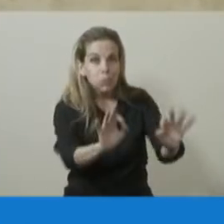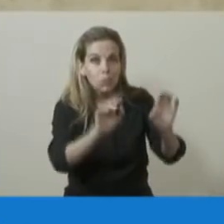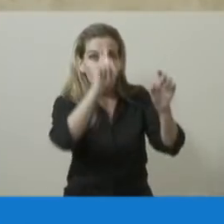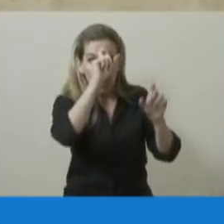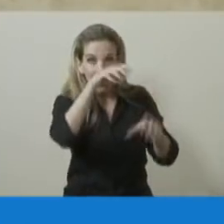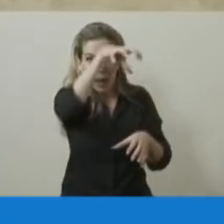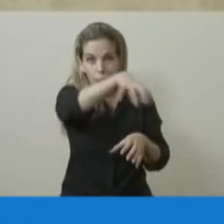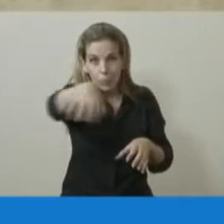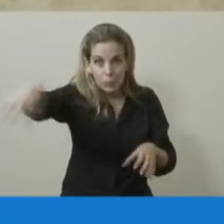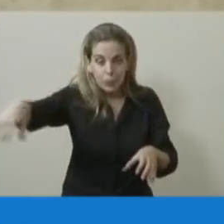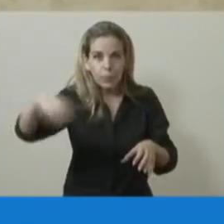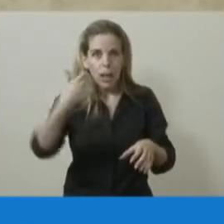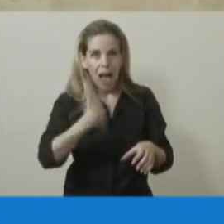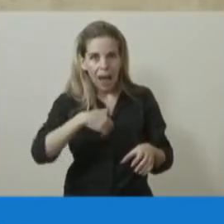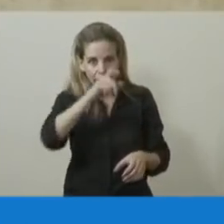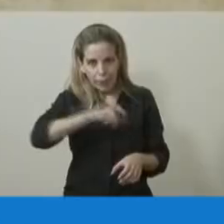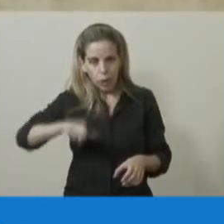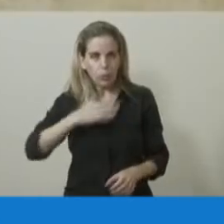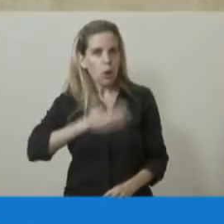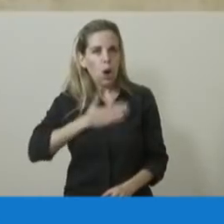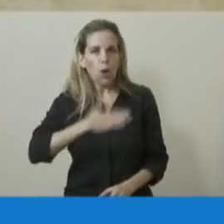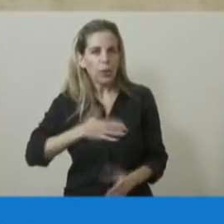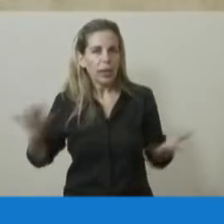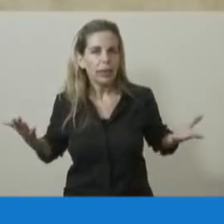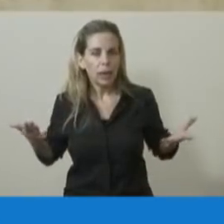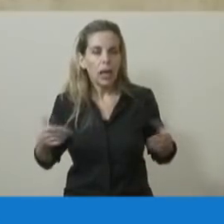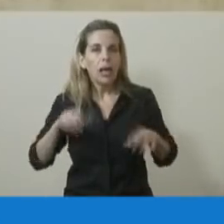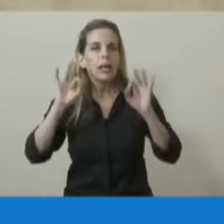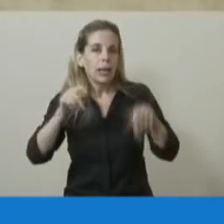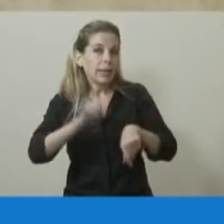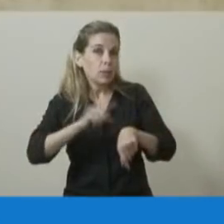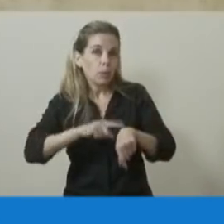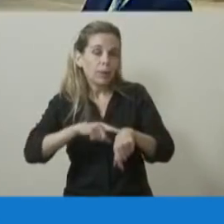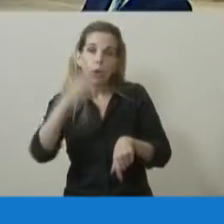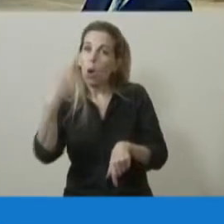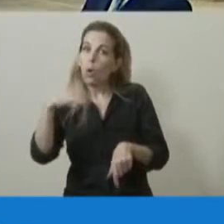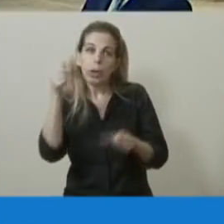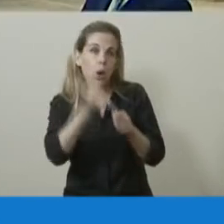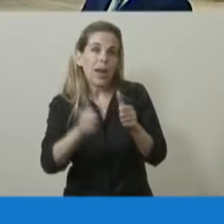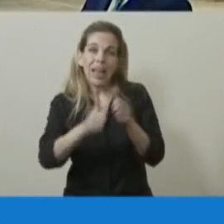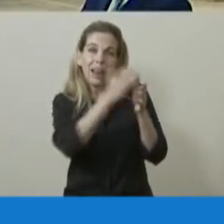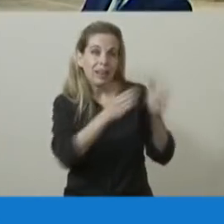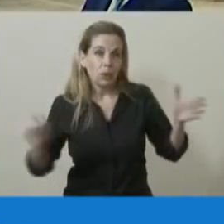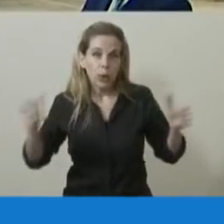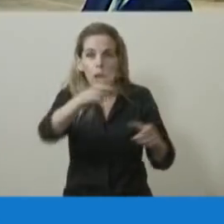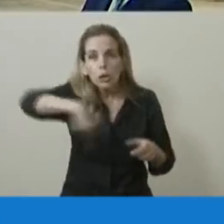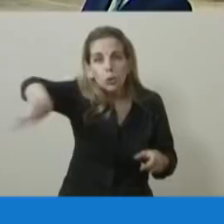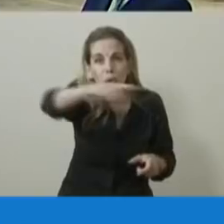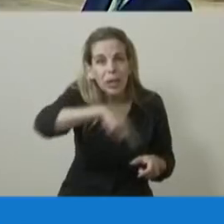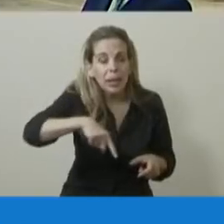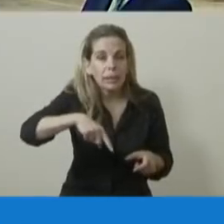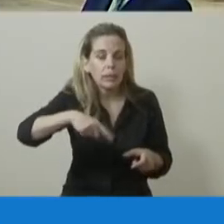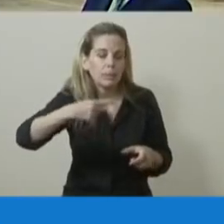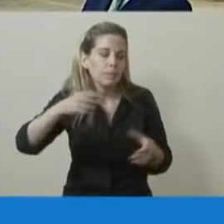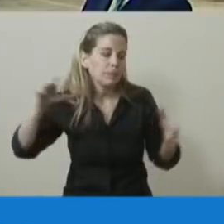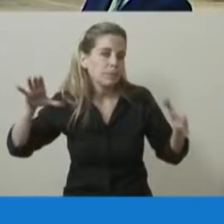Este fue un momento único que nos tocó pasar. Y ustedes lo hicieron muy bien, definitivamente lo